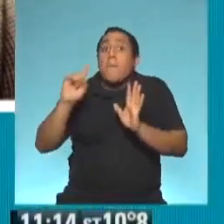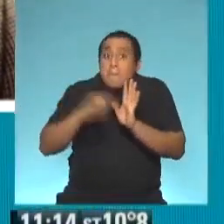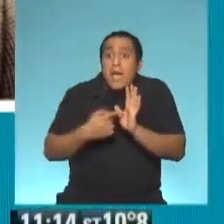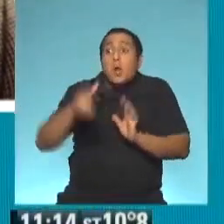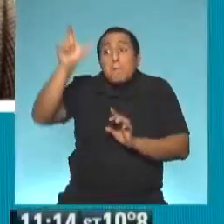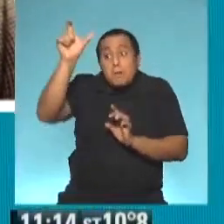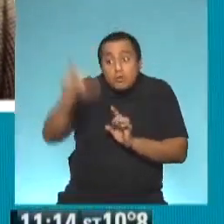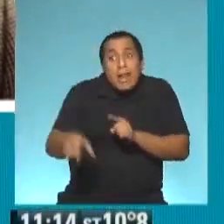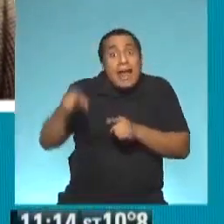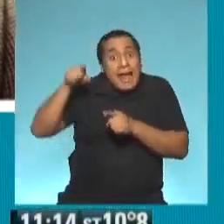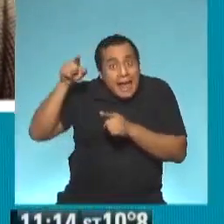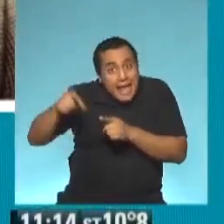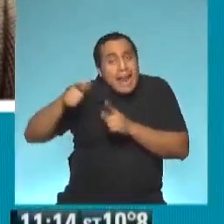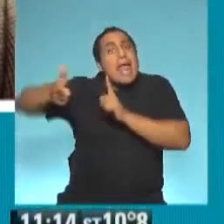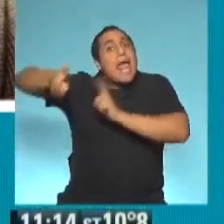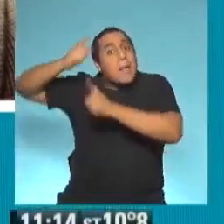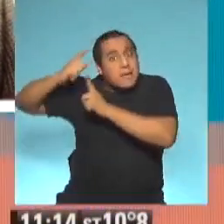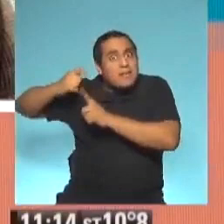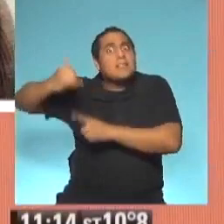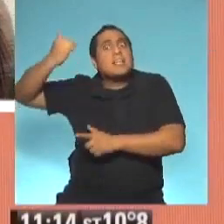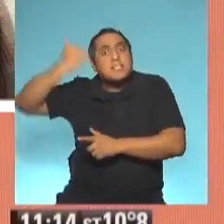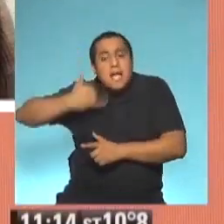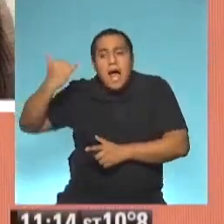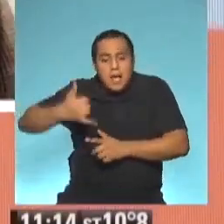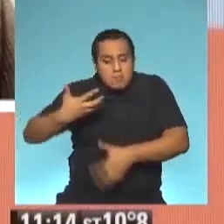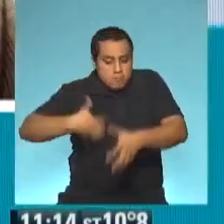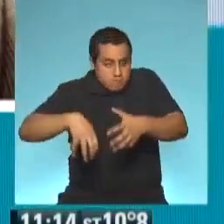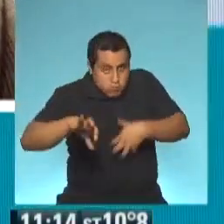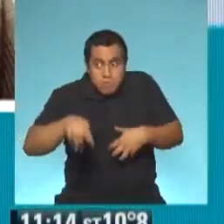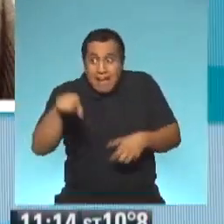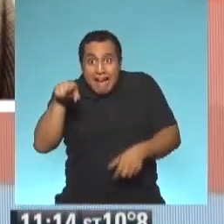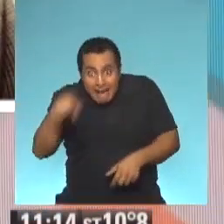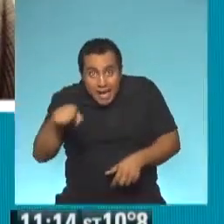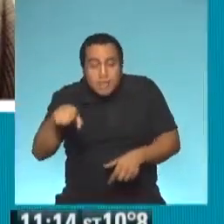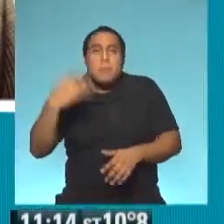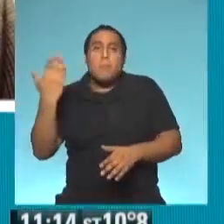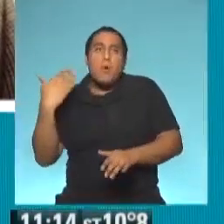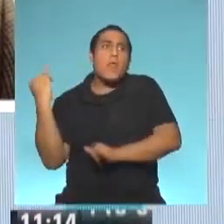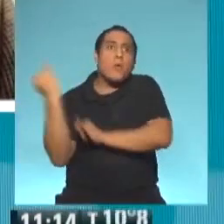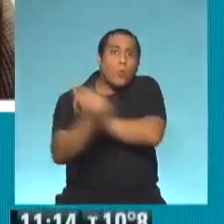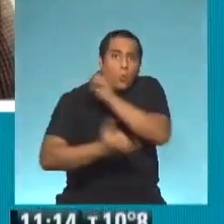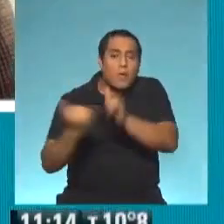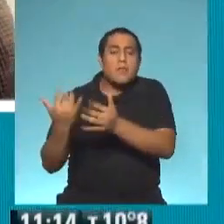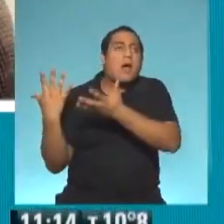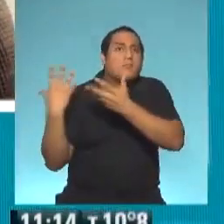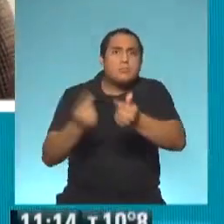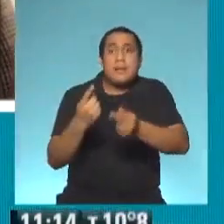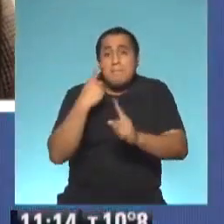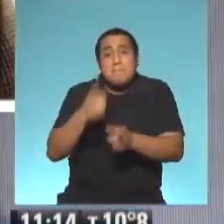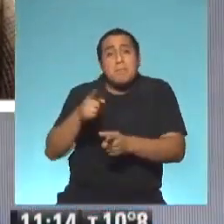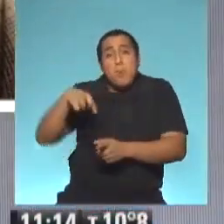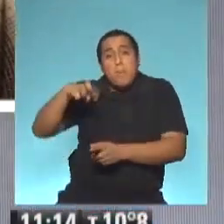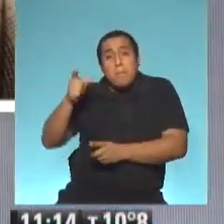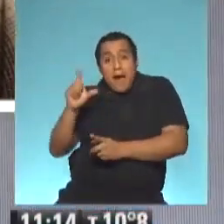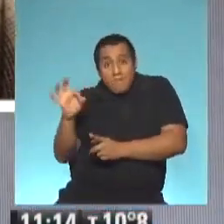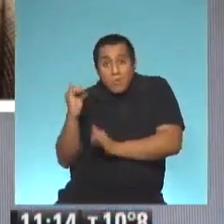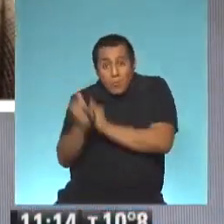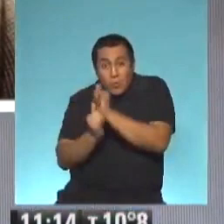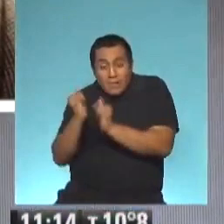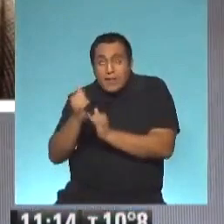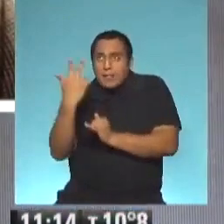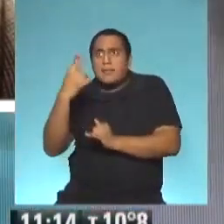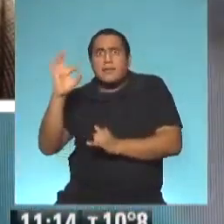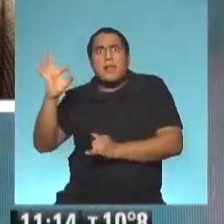Porque son el testimonio, digamos, más palpable de esto que cuenta Pablo, 30 años con